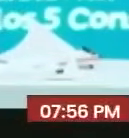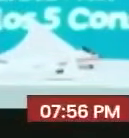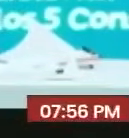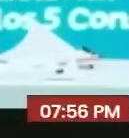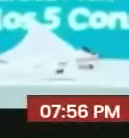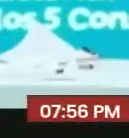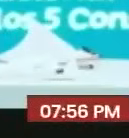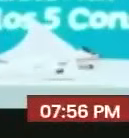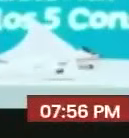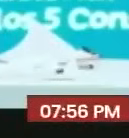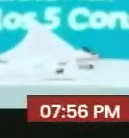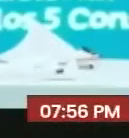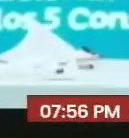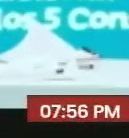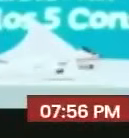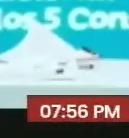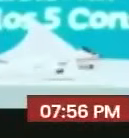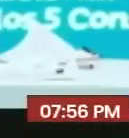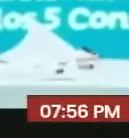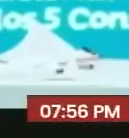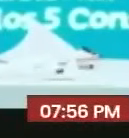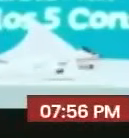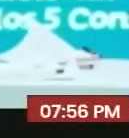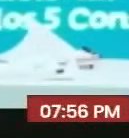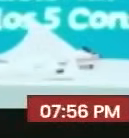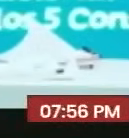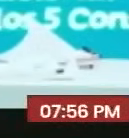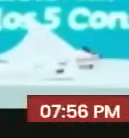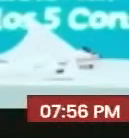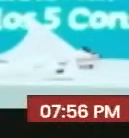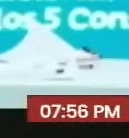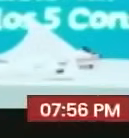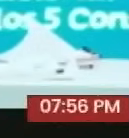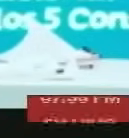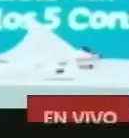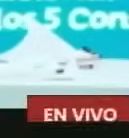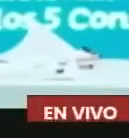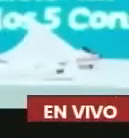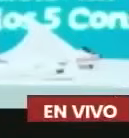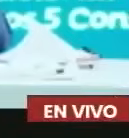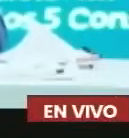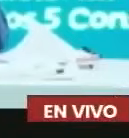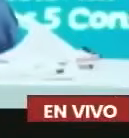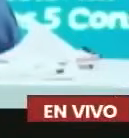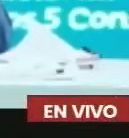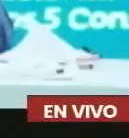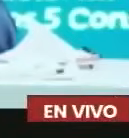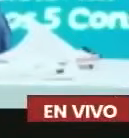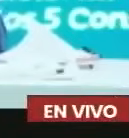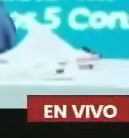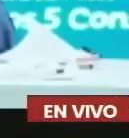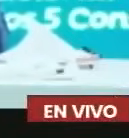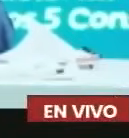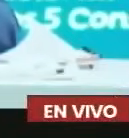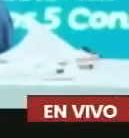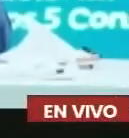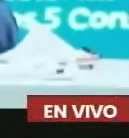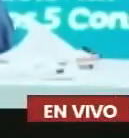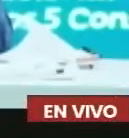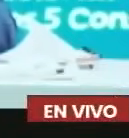conversadita decimos, ¿verdad? 3R, mira, la resistencia, como cuando tú estás preparando.